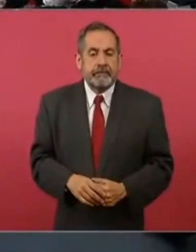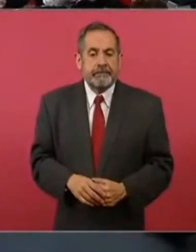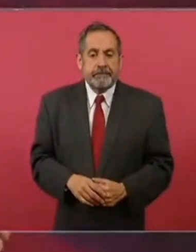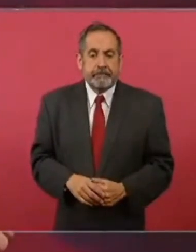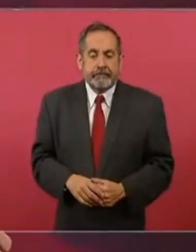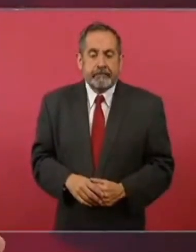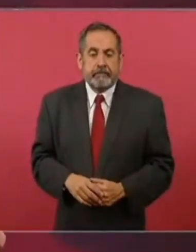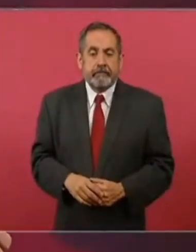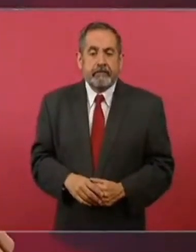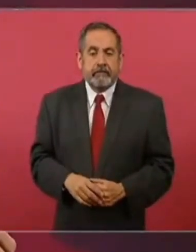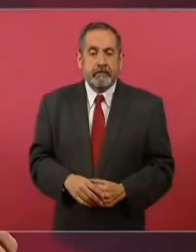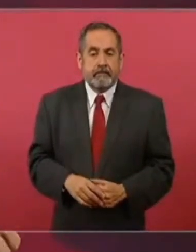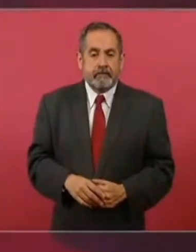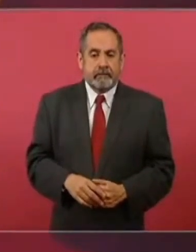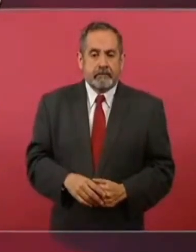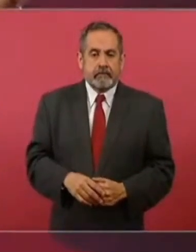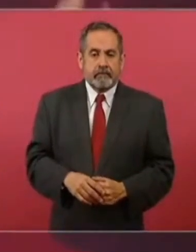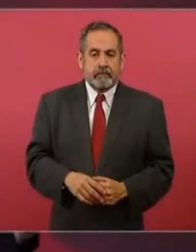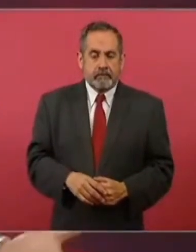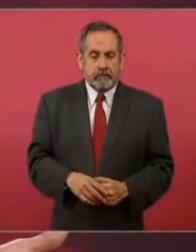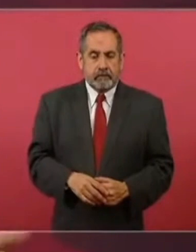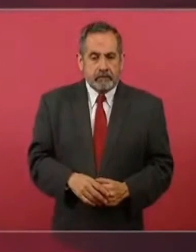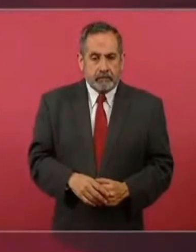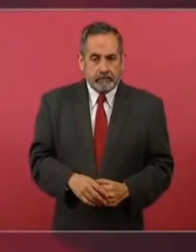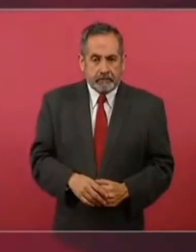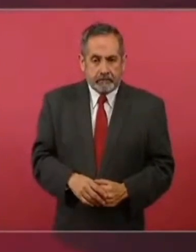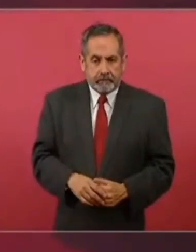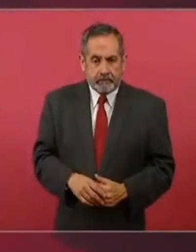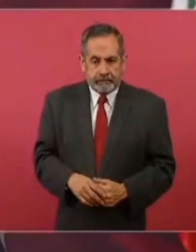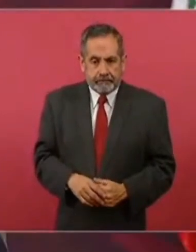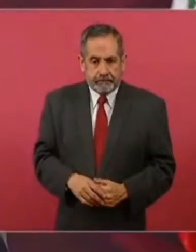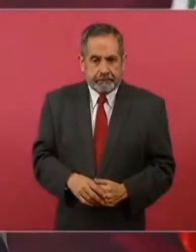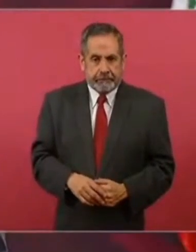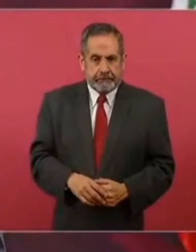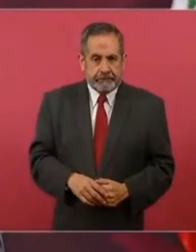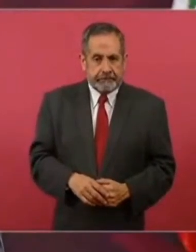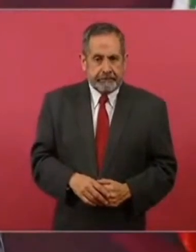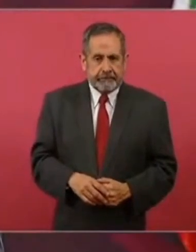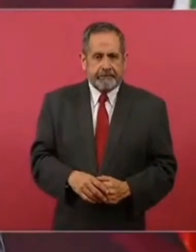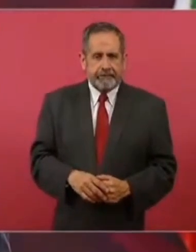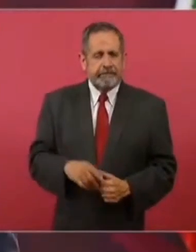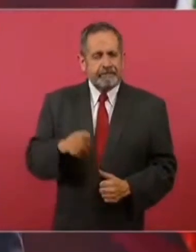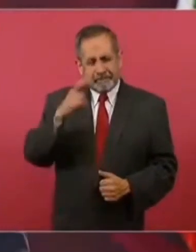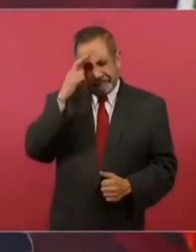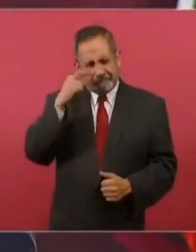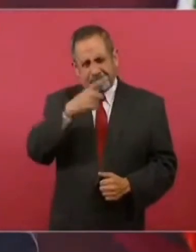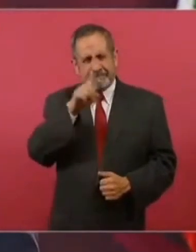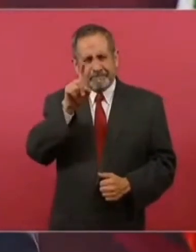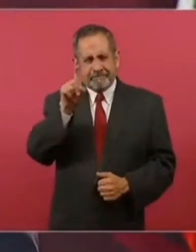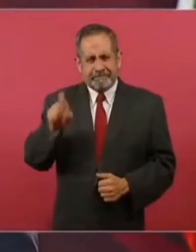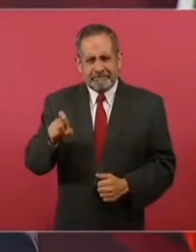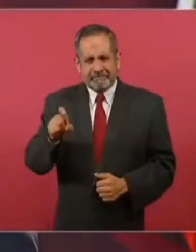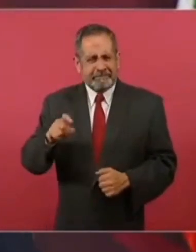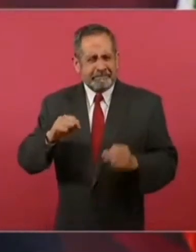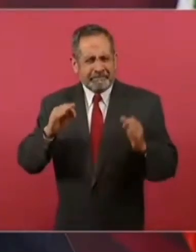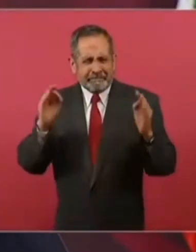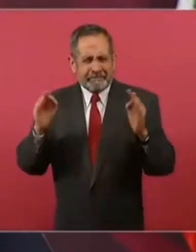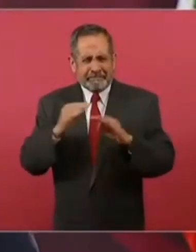entonces cuando Las heladas en Texas